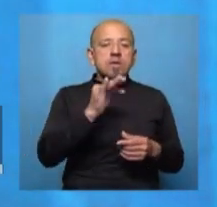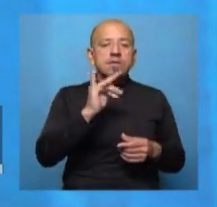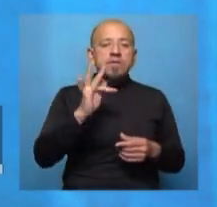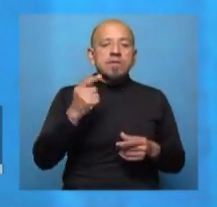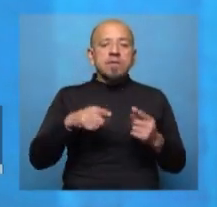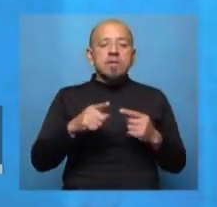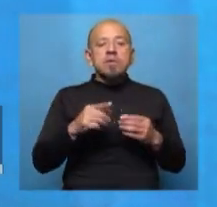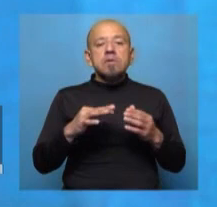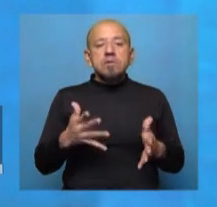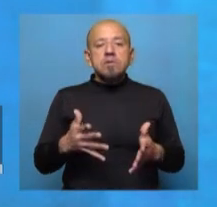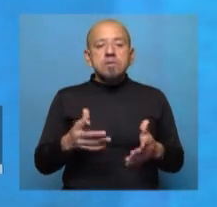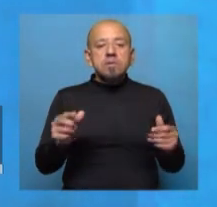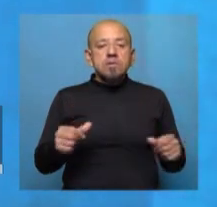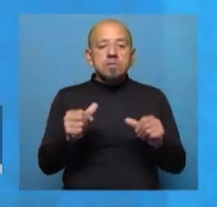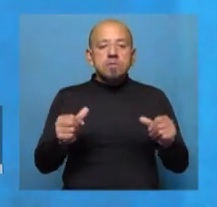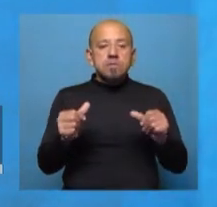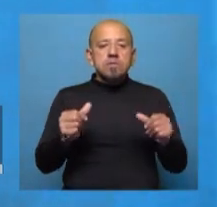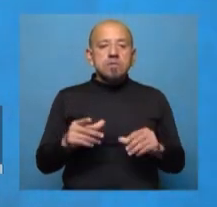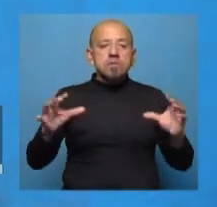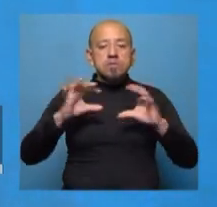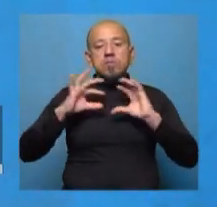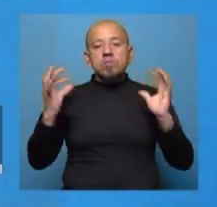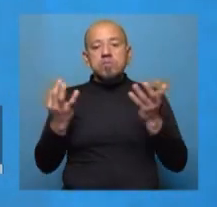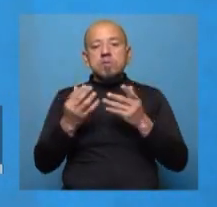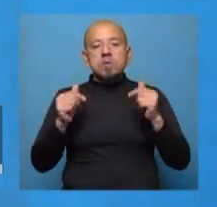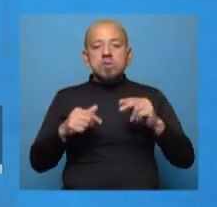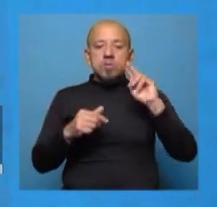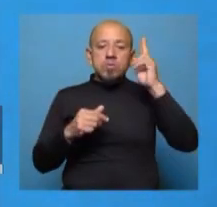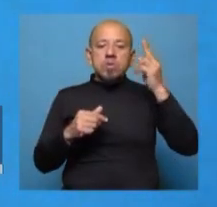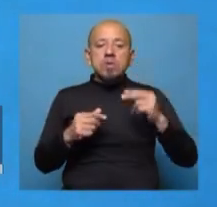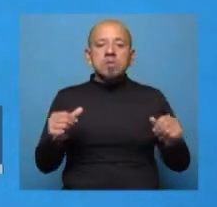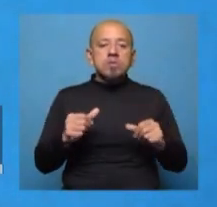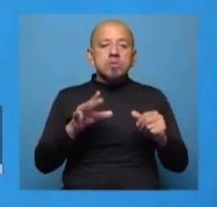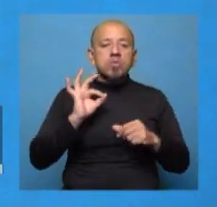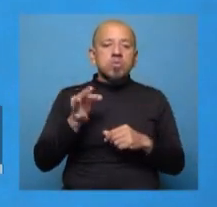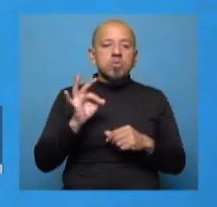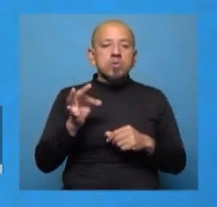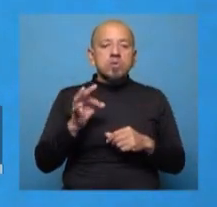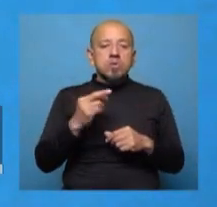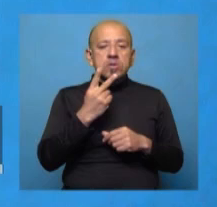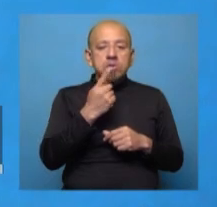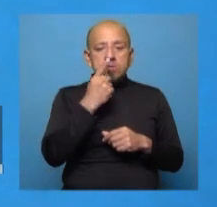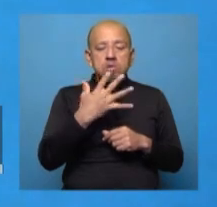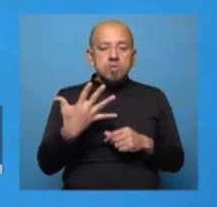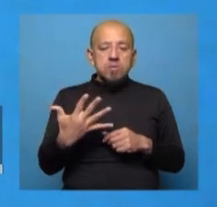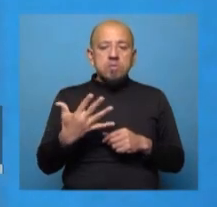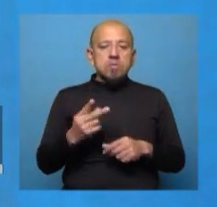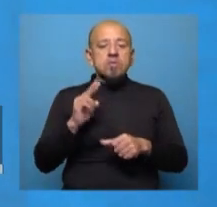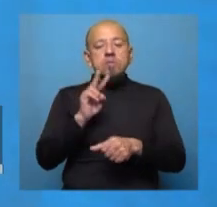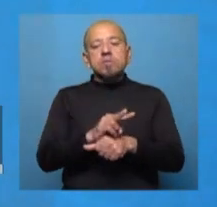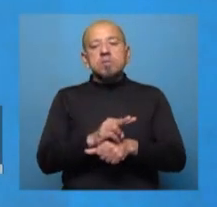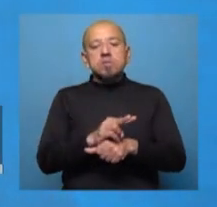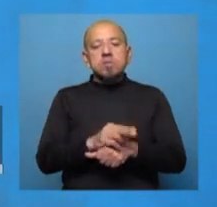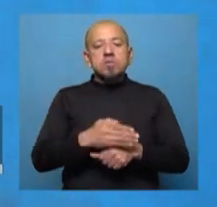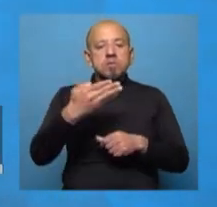el deseo de realizar un mundial en Uruguay y lo hizo en octubre del año 2005 en ocasión de una visita de